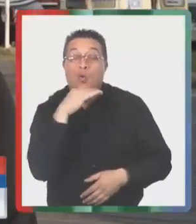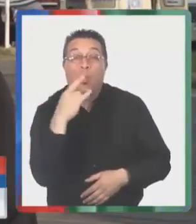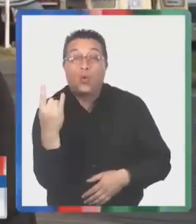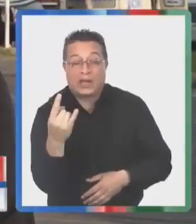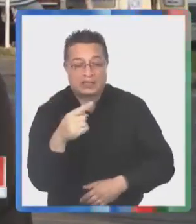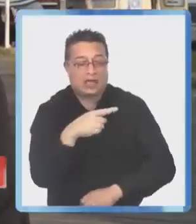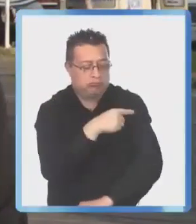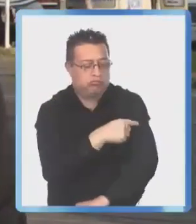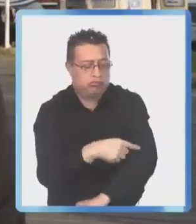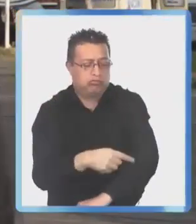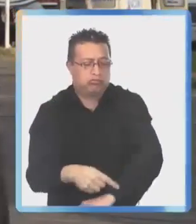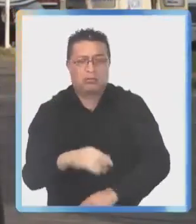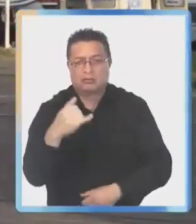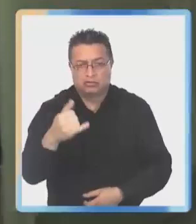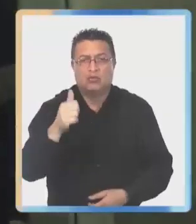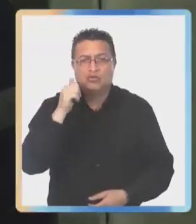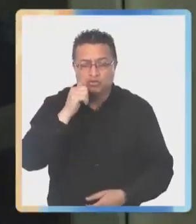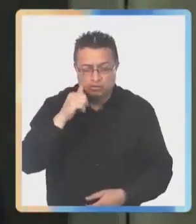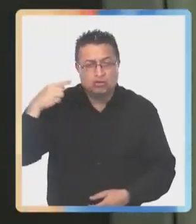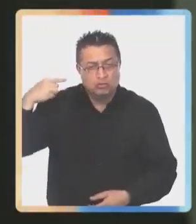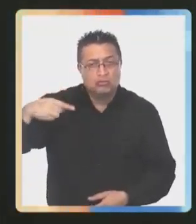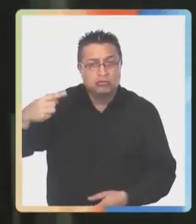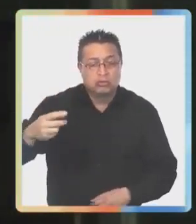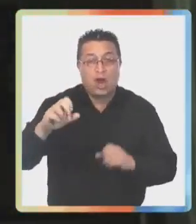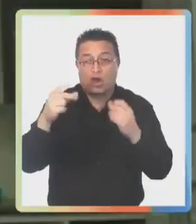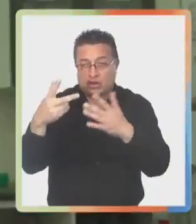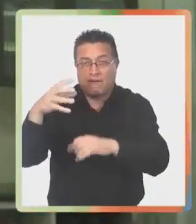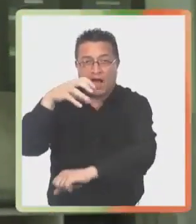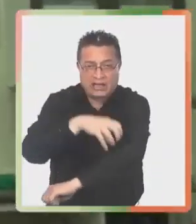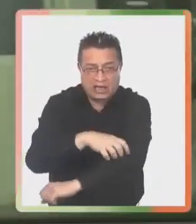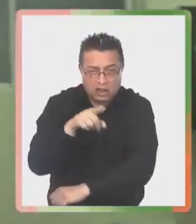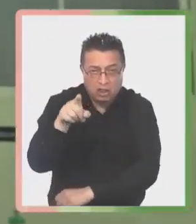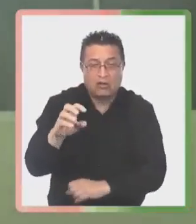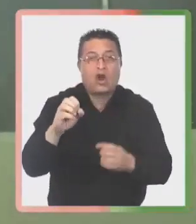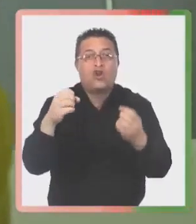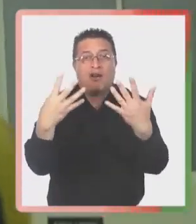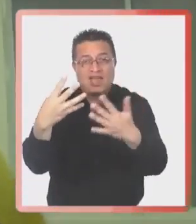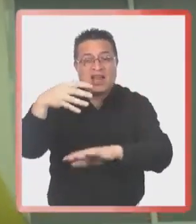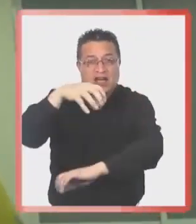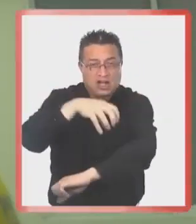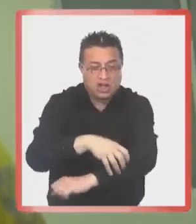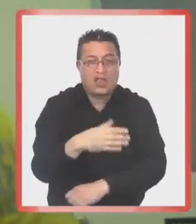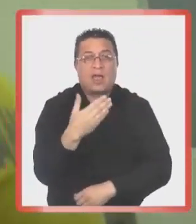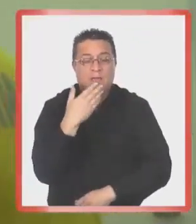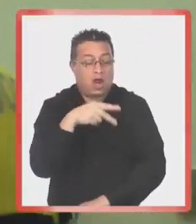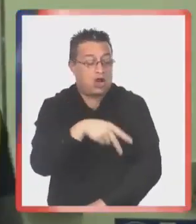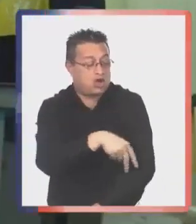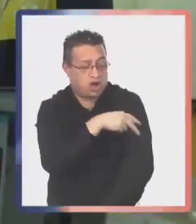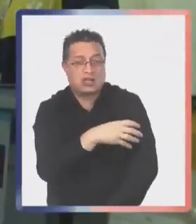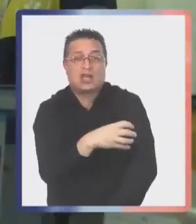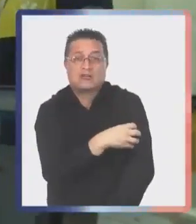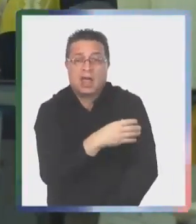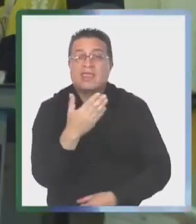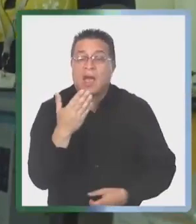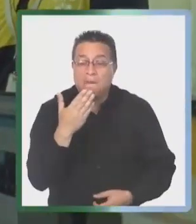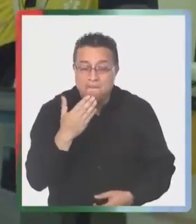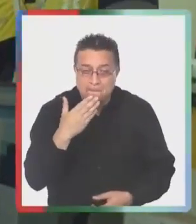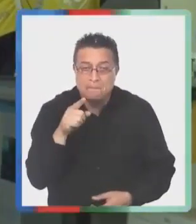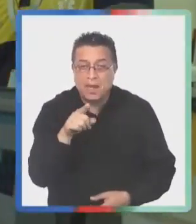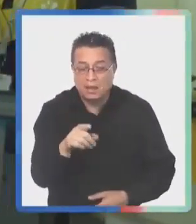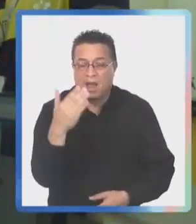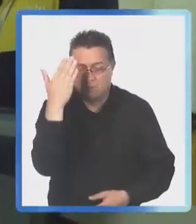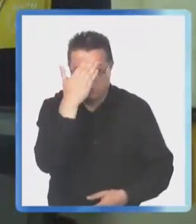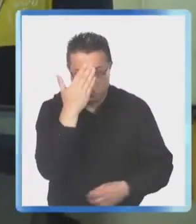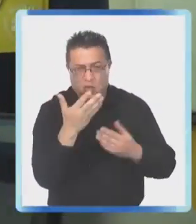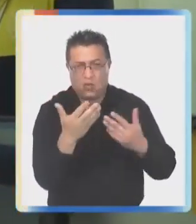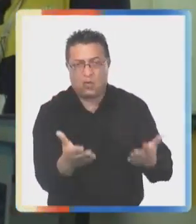de urgencia a nivel de país. Estos últimos días hemos tenido en la octava región, como en la novena región y acá en el norte,